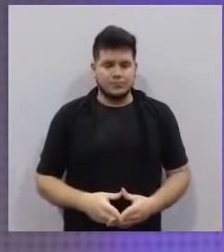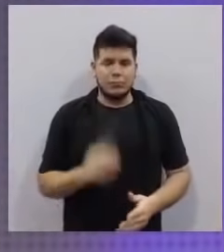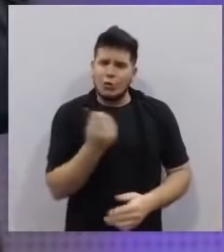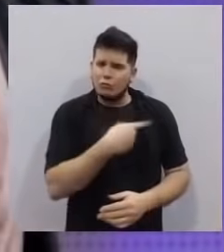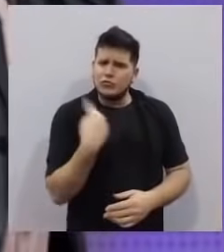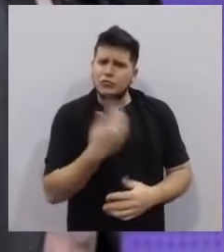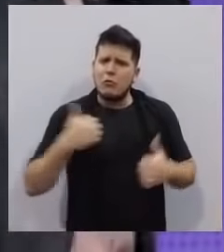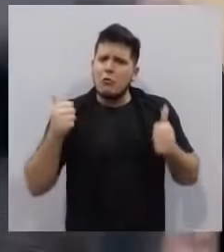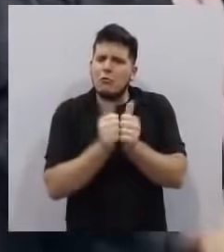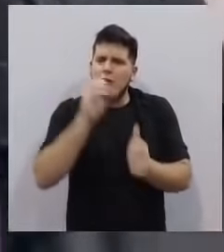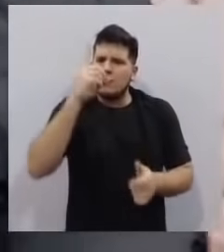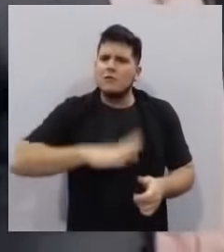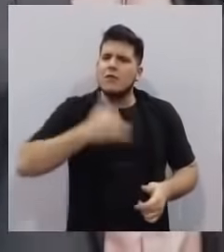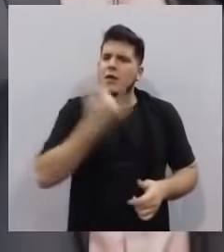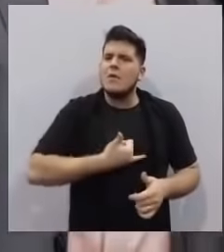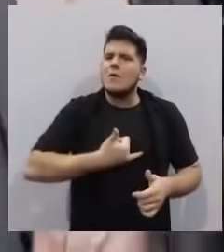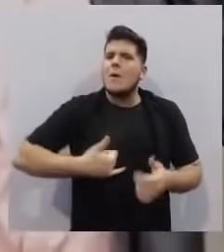levanten su mano